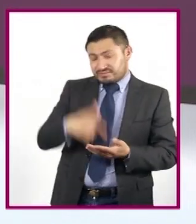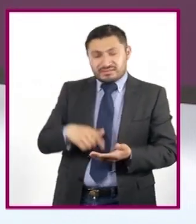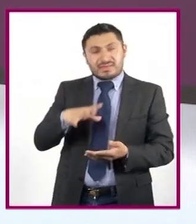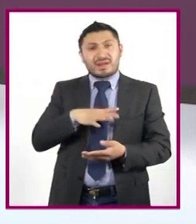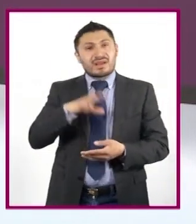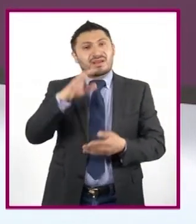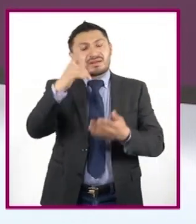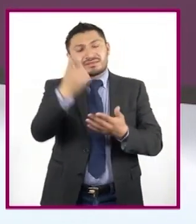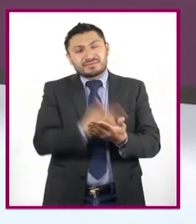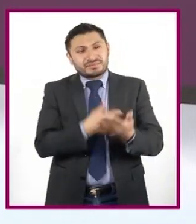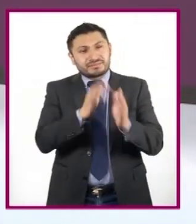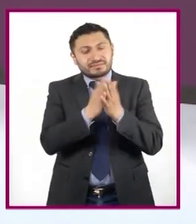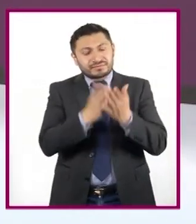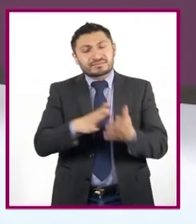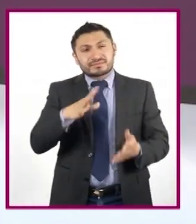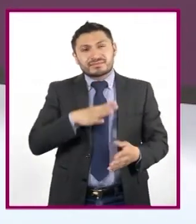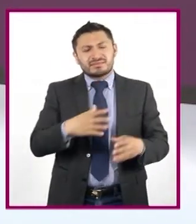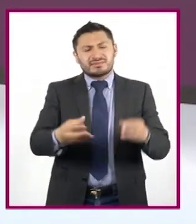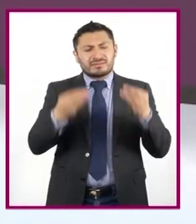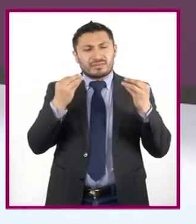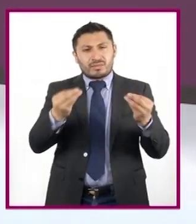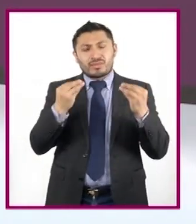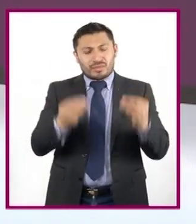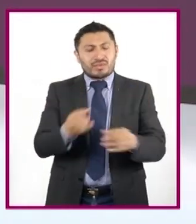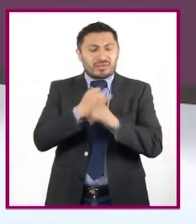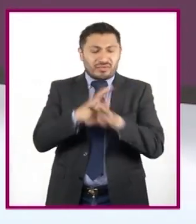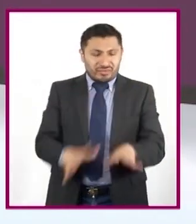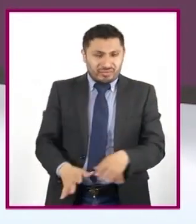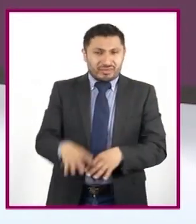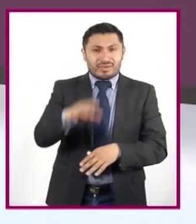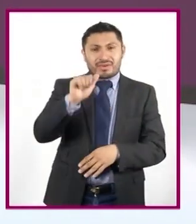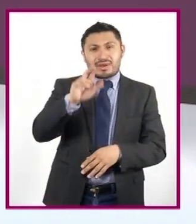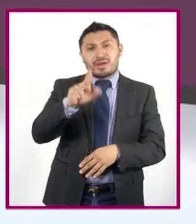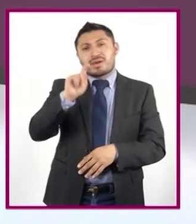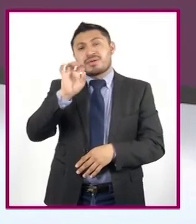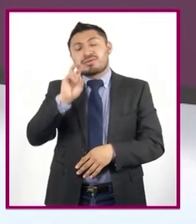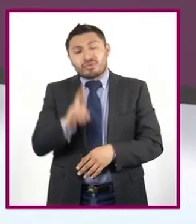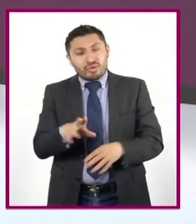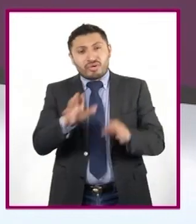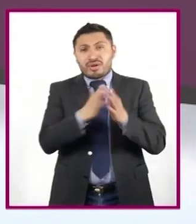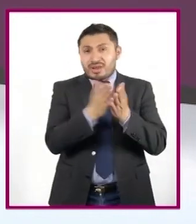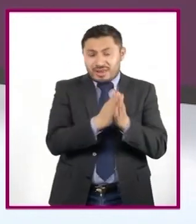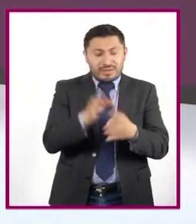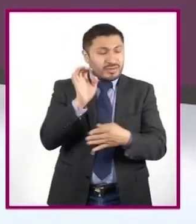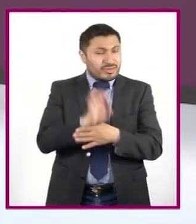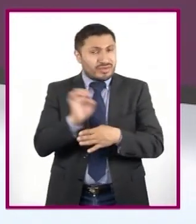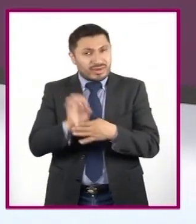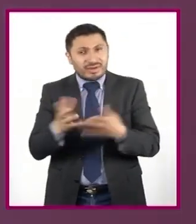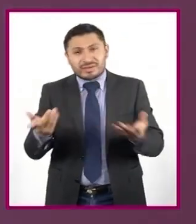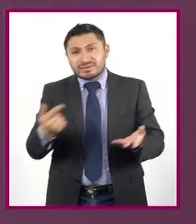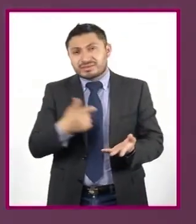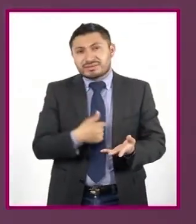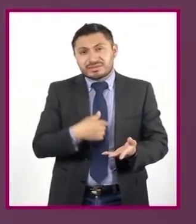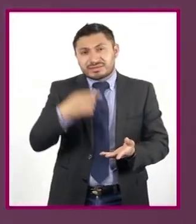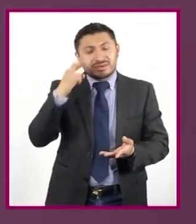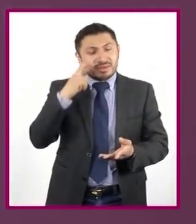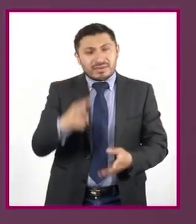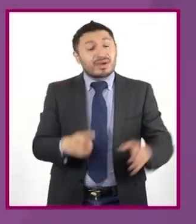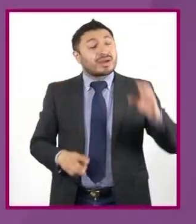referencias bibliográficas llevan tanto datos del autor como datos del libro, por lo tanto, en la